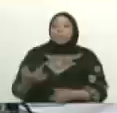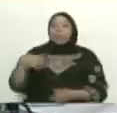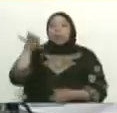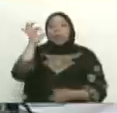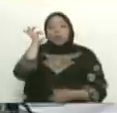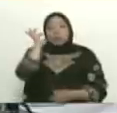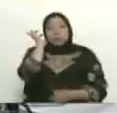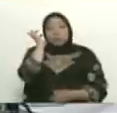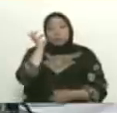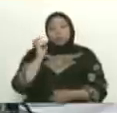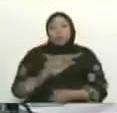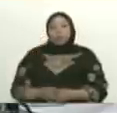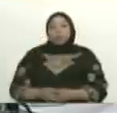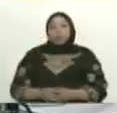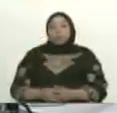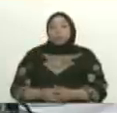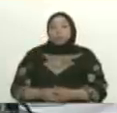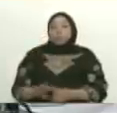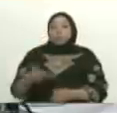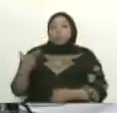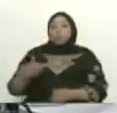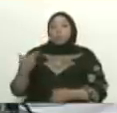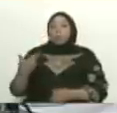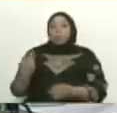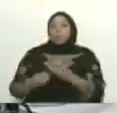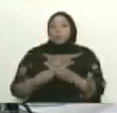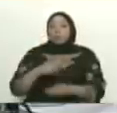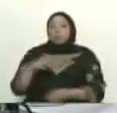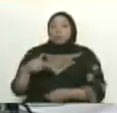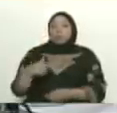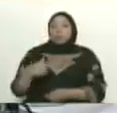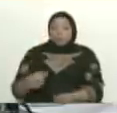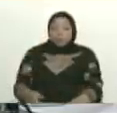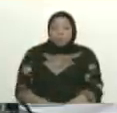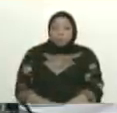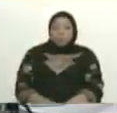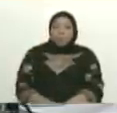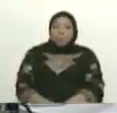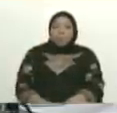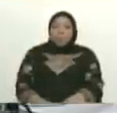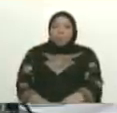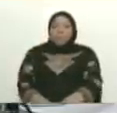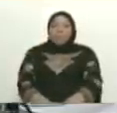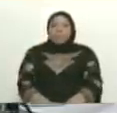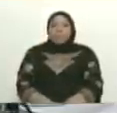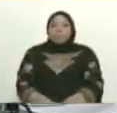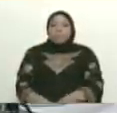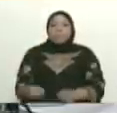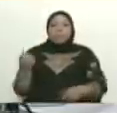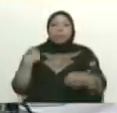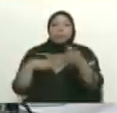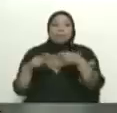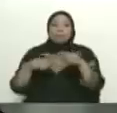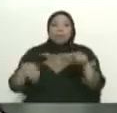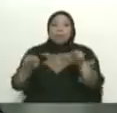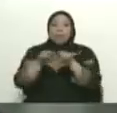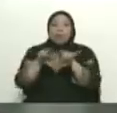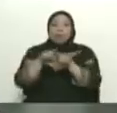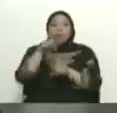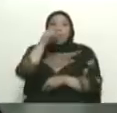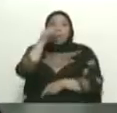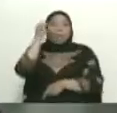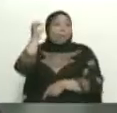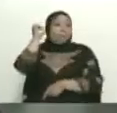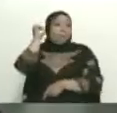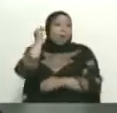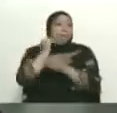que es de las más importantes líderes que ha dado este territorio en la defensa de la igualdad de género, en la